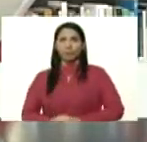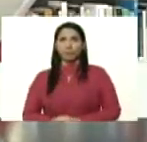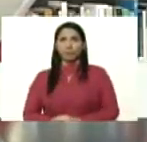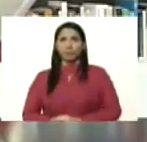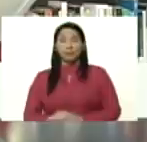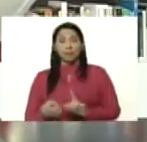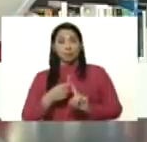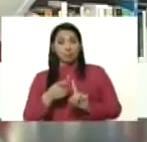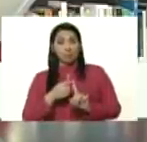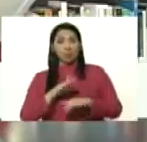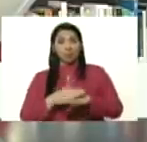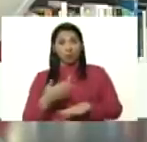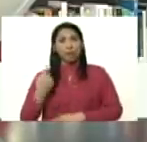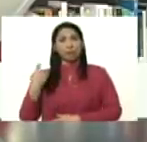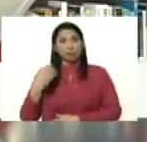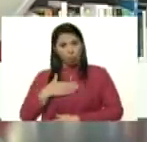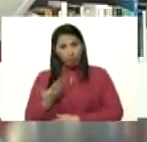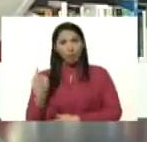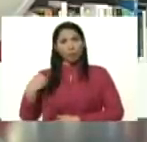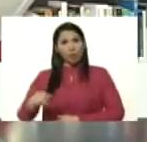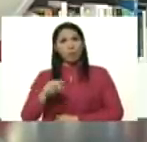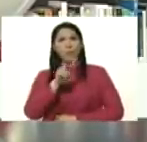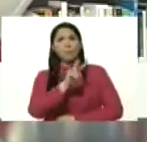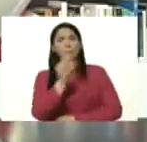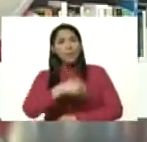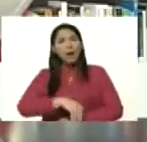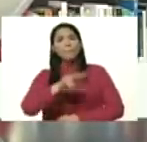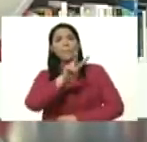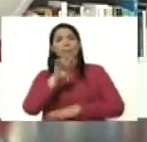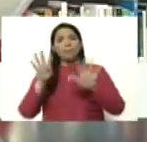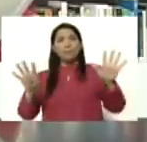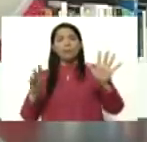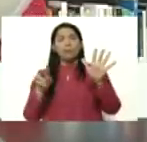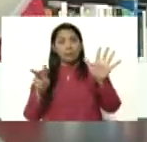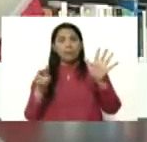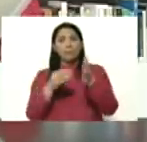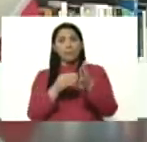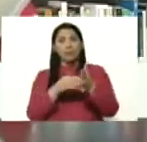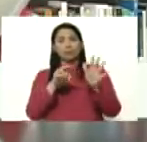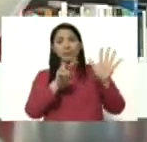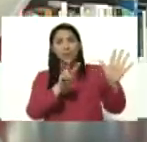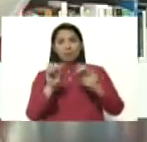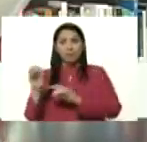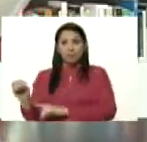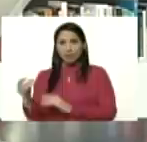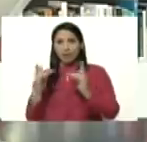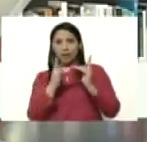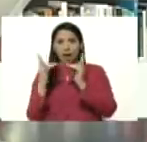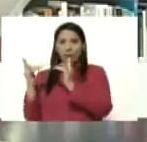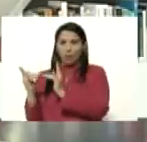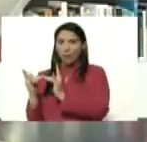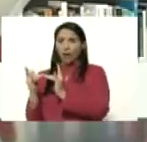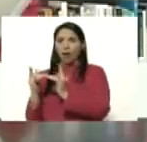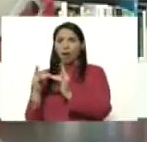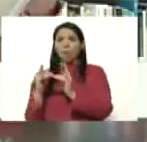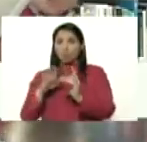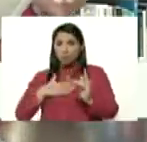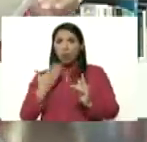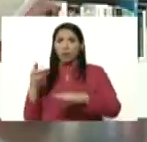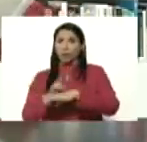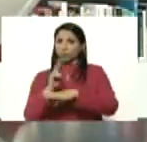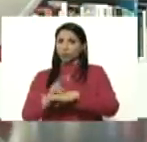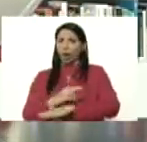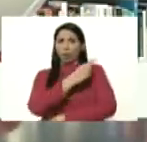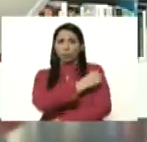Primero porque podemos, tenemos más de 27.700 camas en condiciones de hospitalización